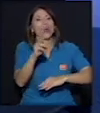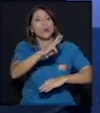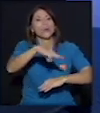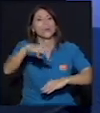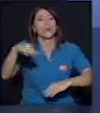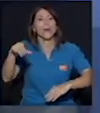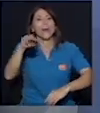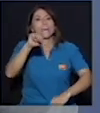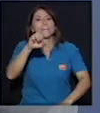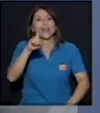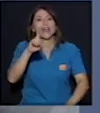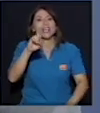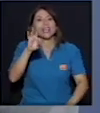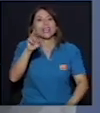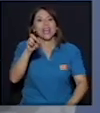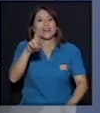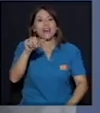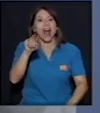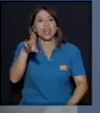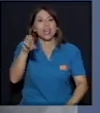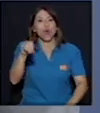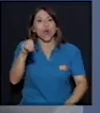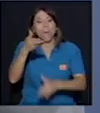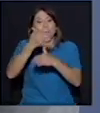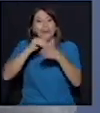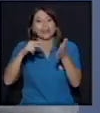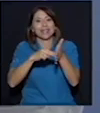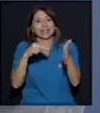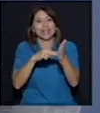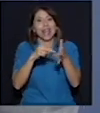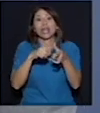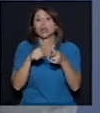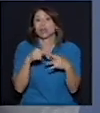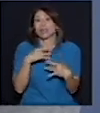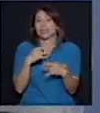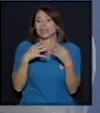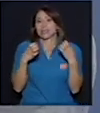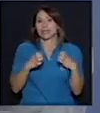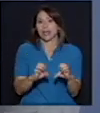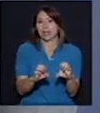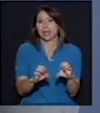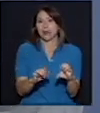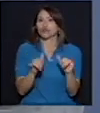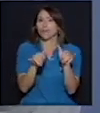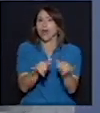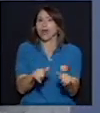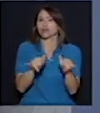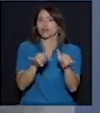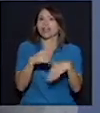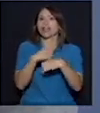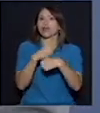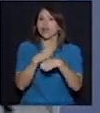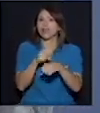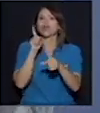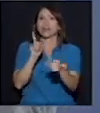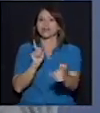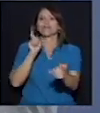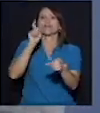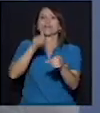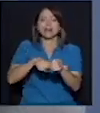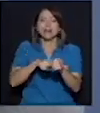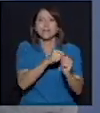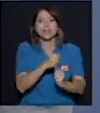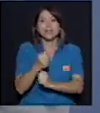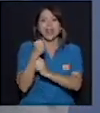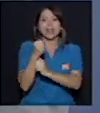Mediterráneo sirio. Entonces Rusia tiene intereses estratégicos de primer nivel y va a sostener, y lo hizo, intervino militarmente. Tenemos a